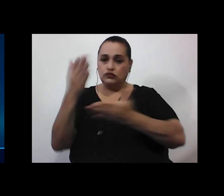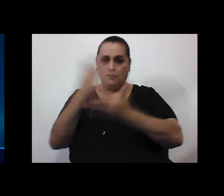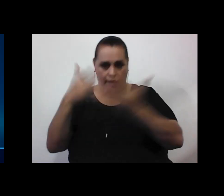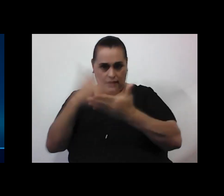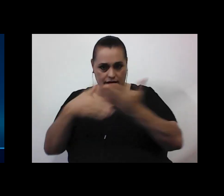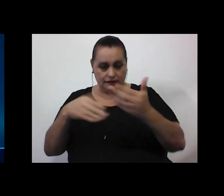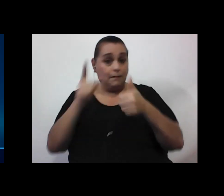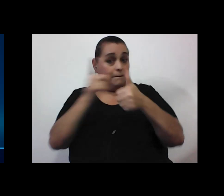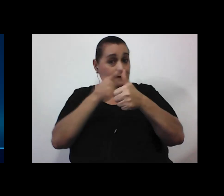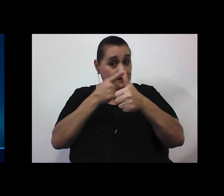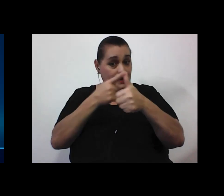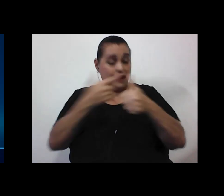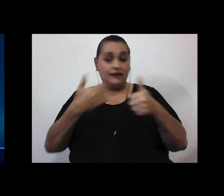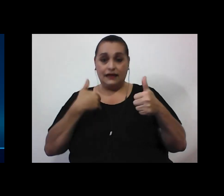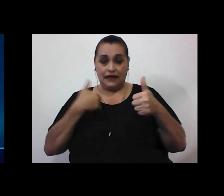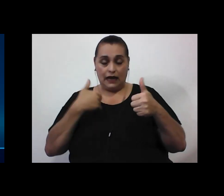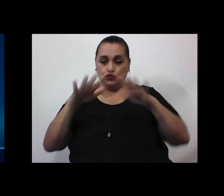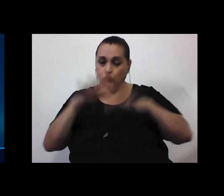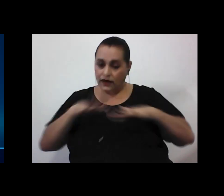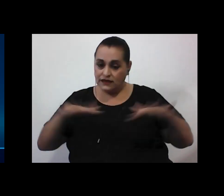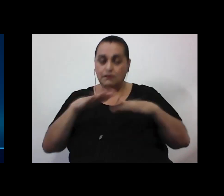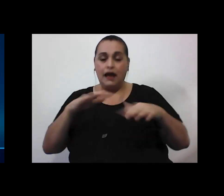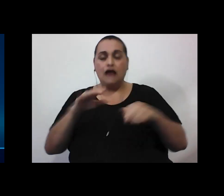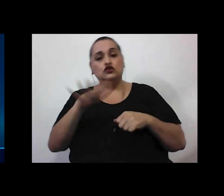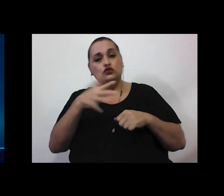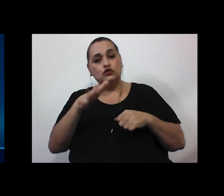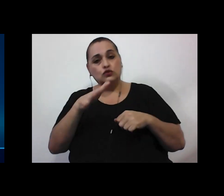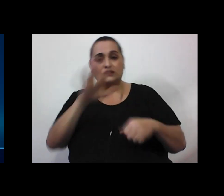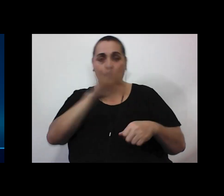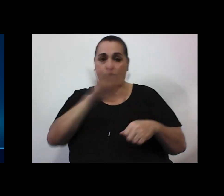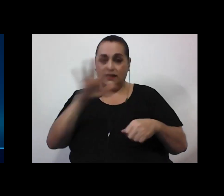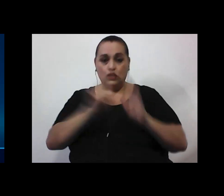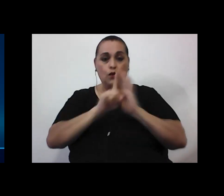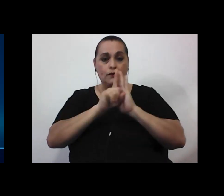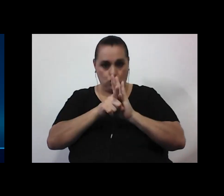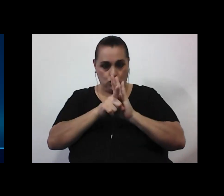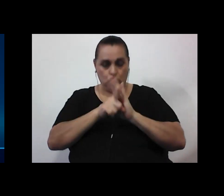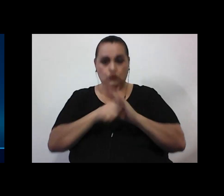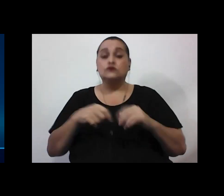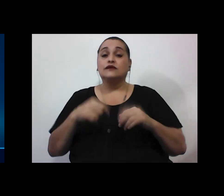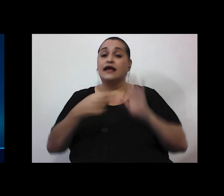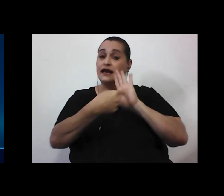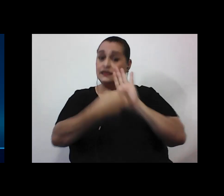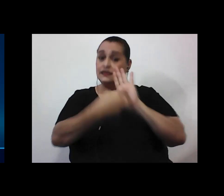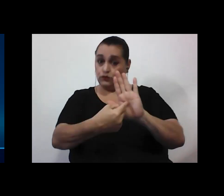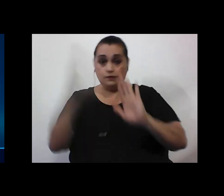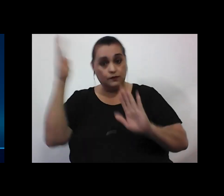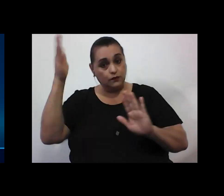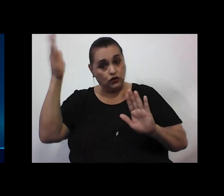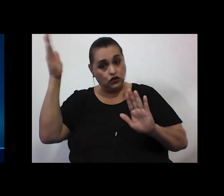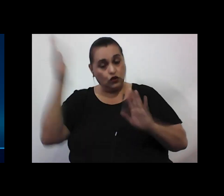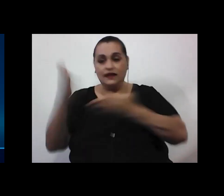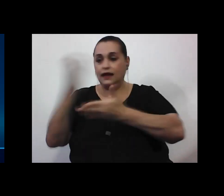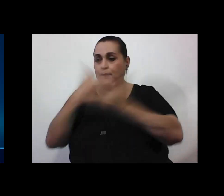primera tendremos un espacio de aproximadamente 55 minutos de exposición por parte de la